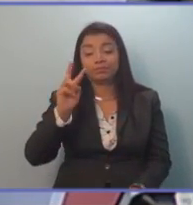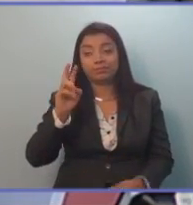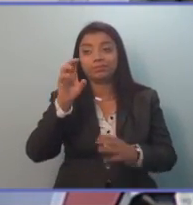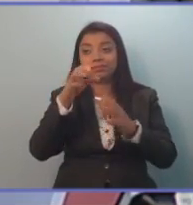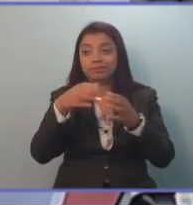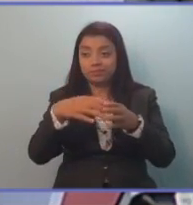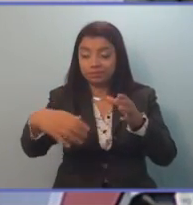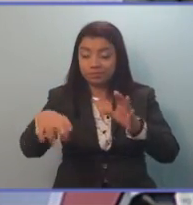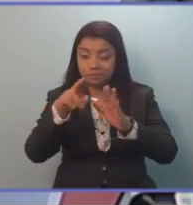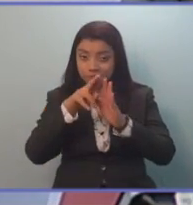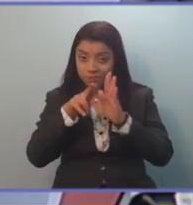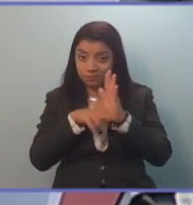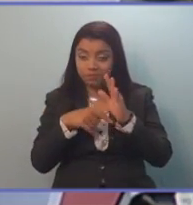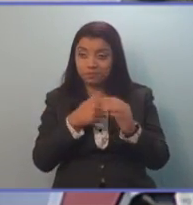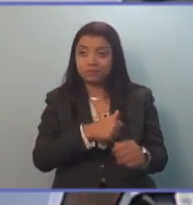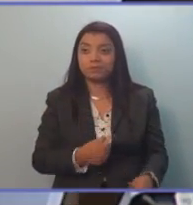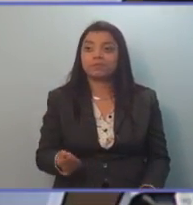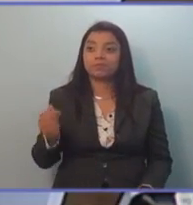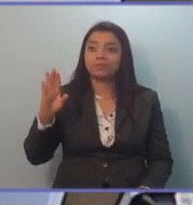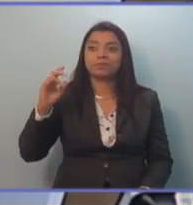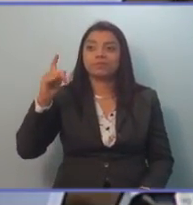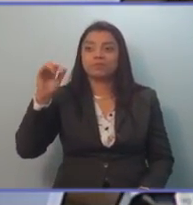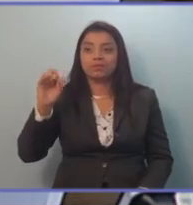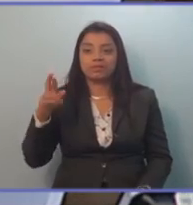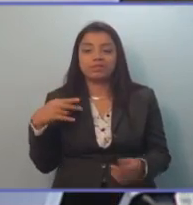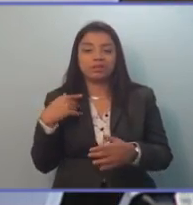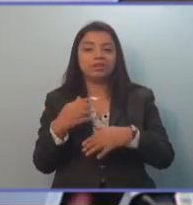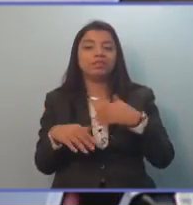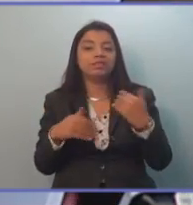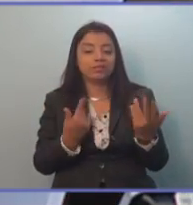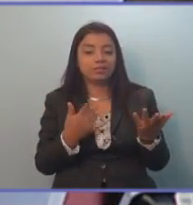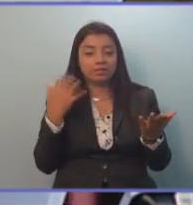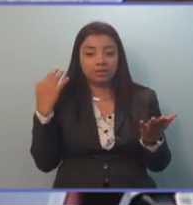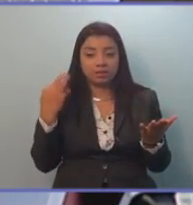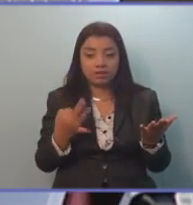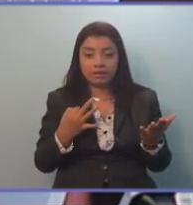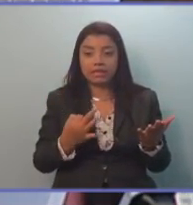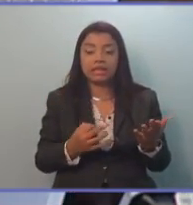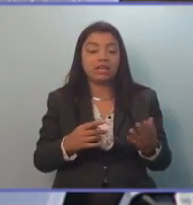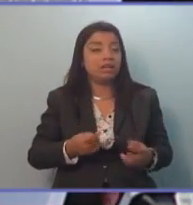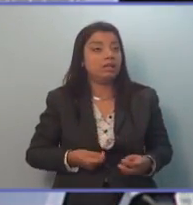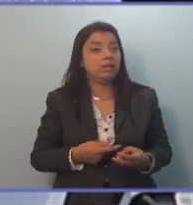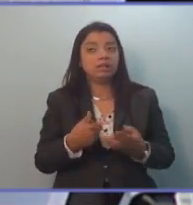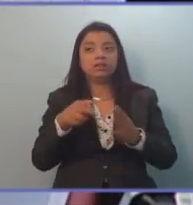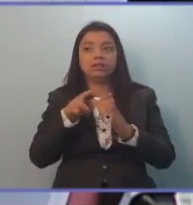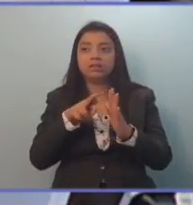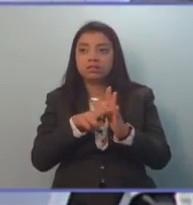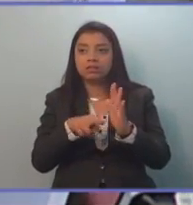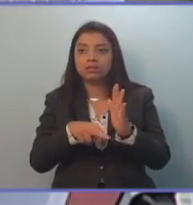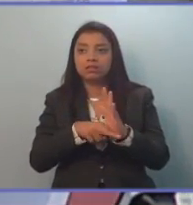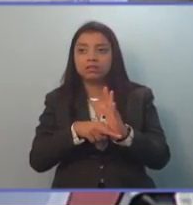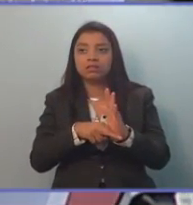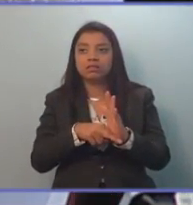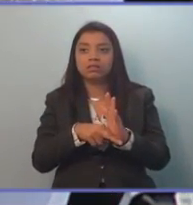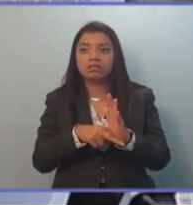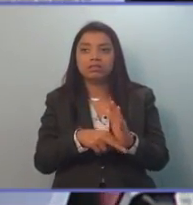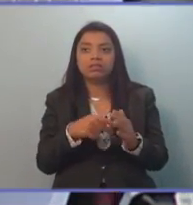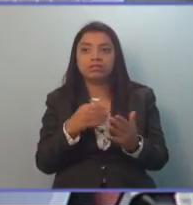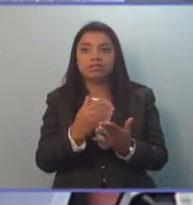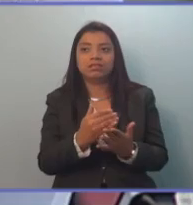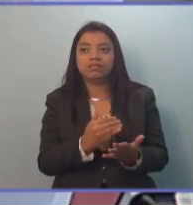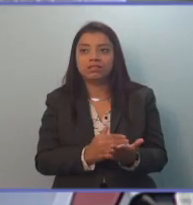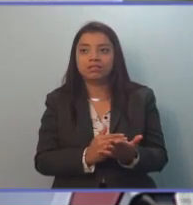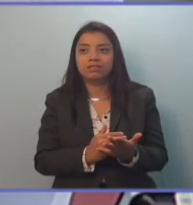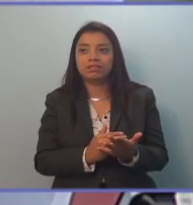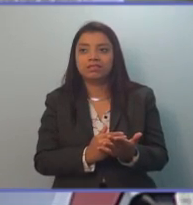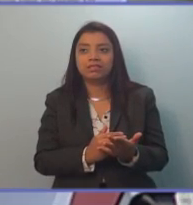del Banco Central de Reserva de El Salvador deberá emitir la normativa que establece el inciso último